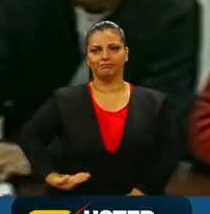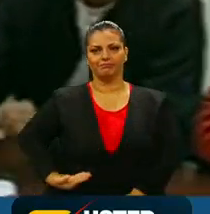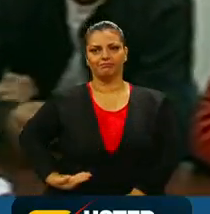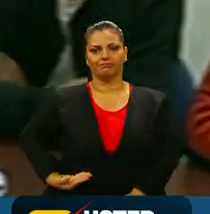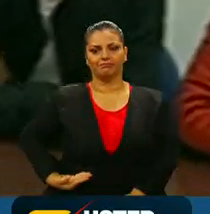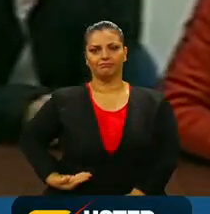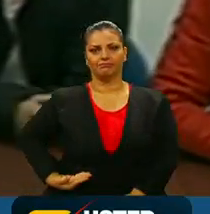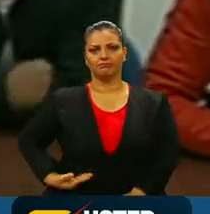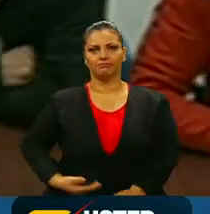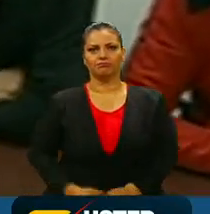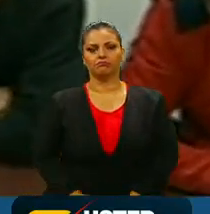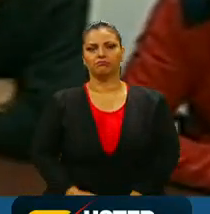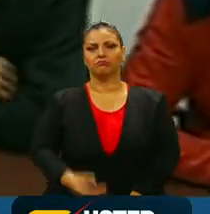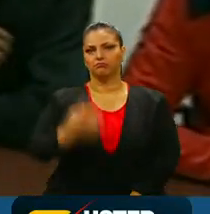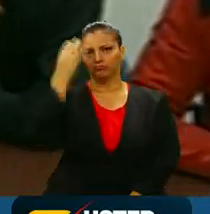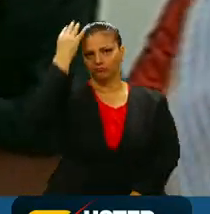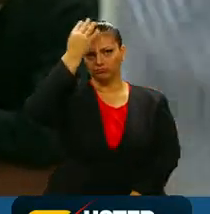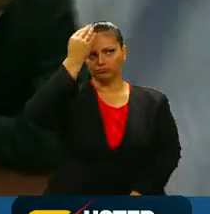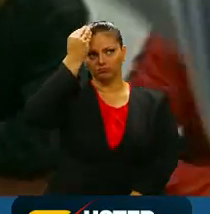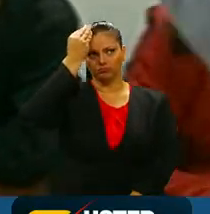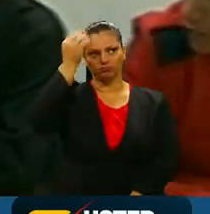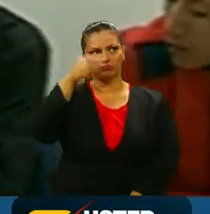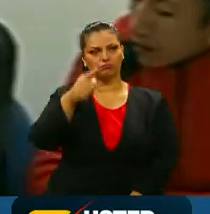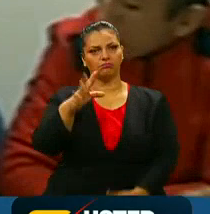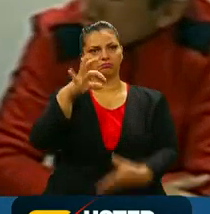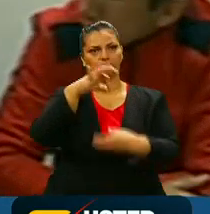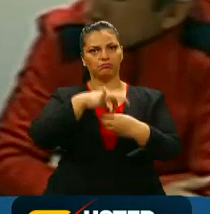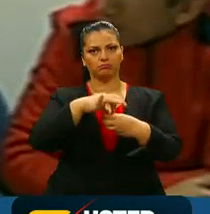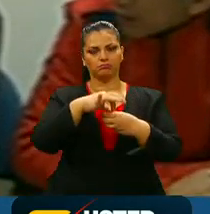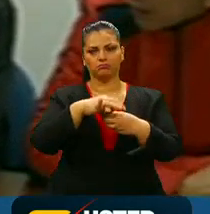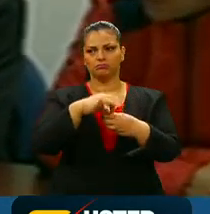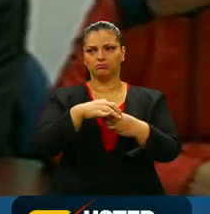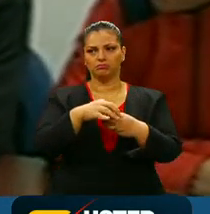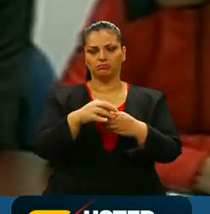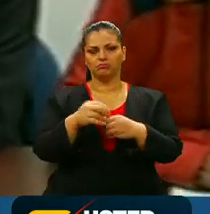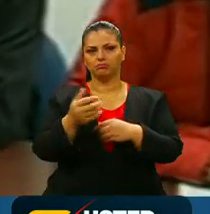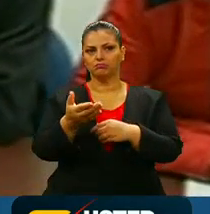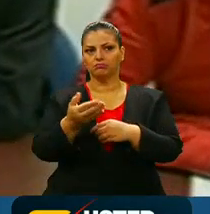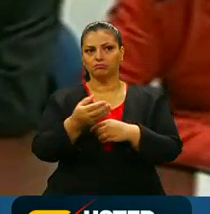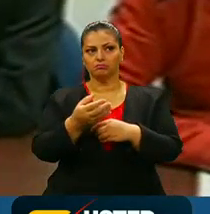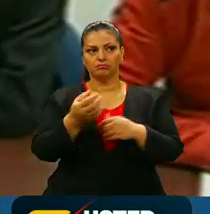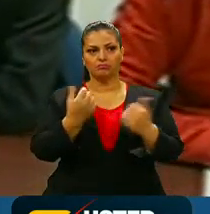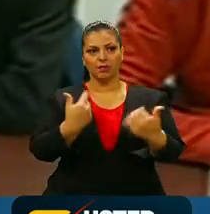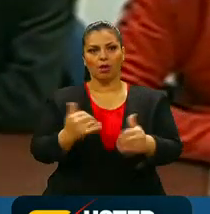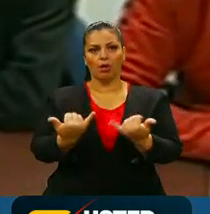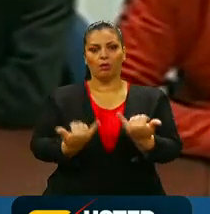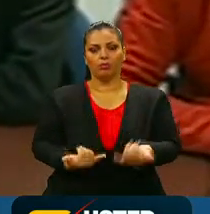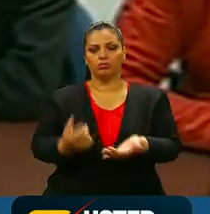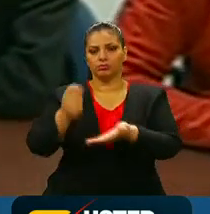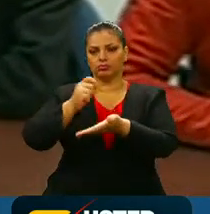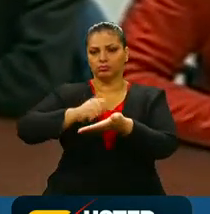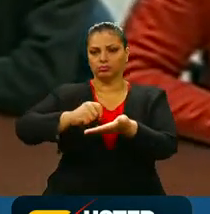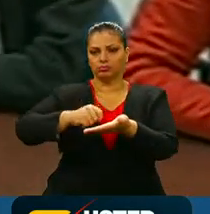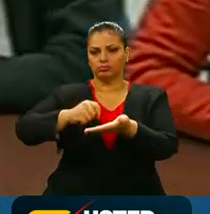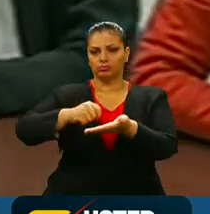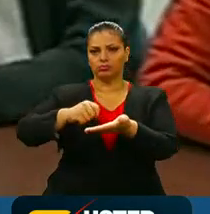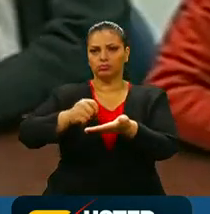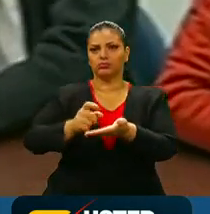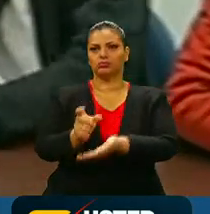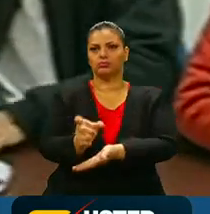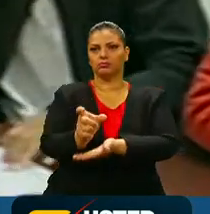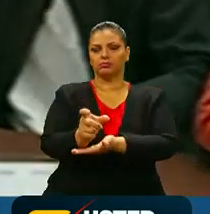continúa con el proceso de la votación, ya ejerció el voto, en este momento está firmando para